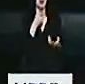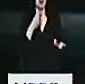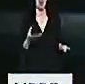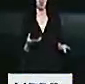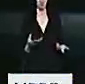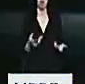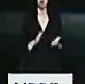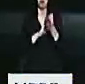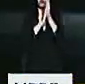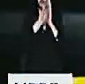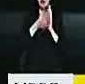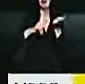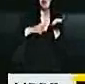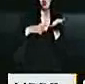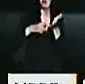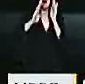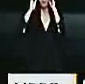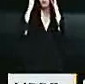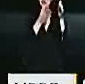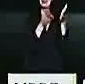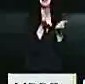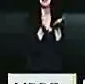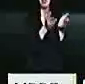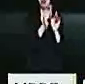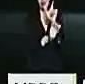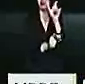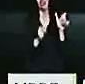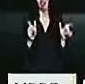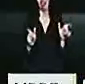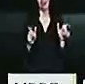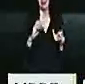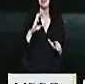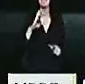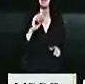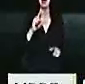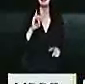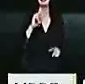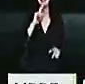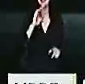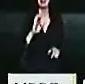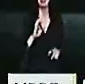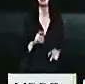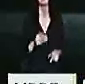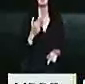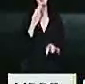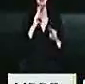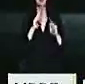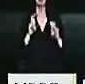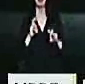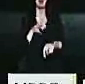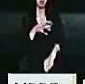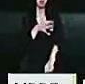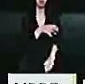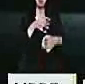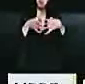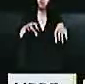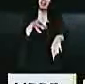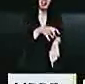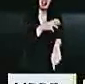¿no? O sea, que todas estas tecnologías estén al servicio del paciente, porque yo, y a propósito del tema de la descentralización, ¿qué es lo que es